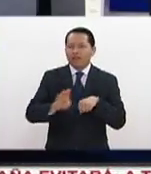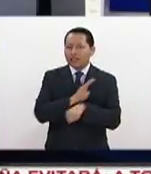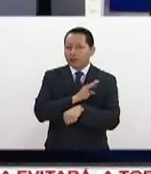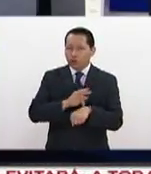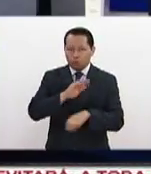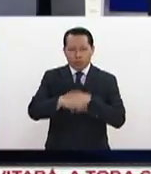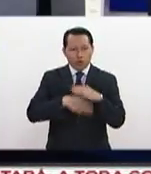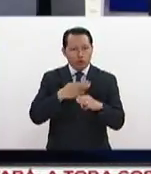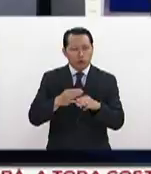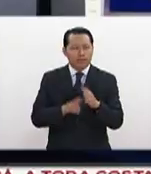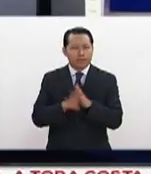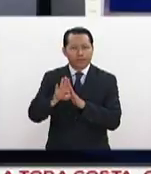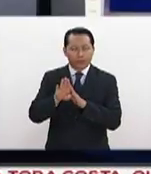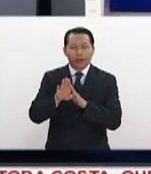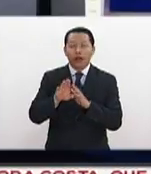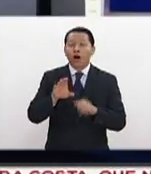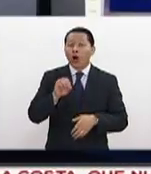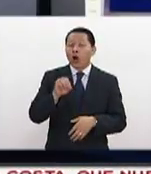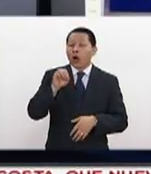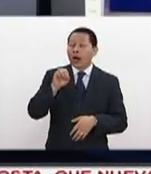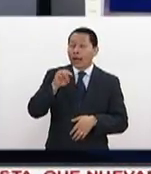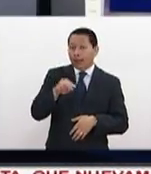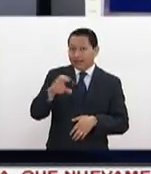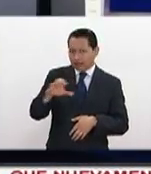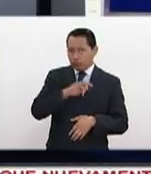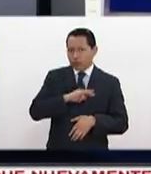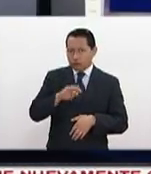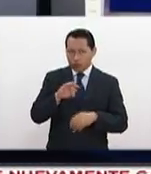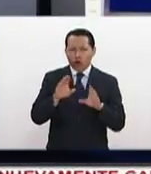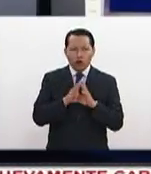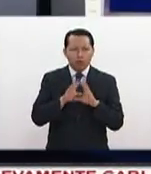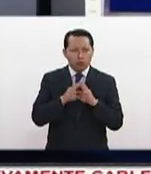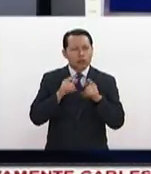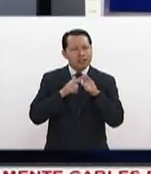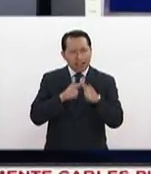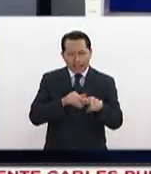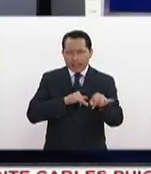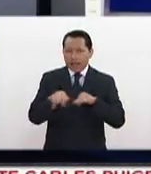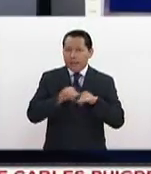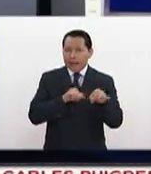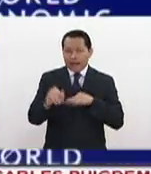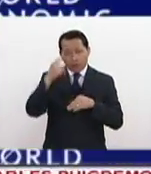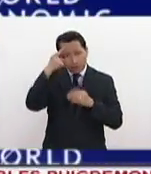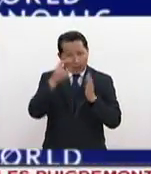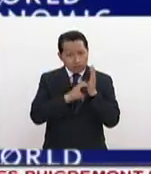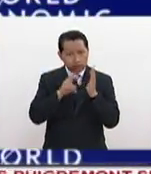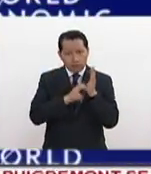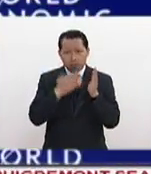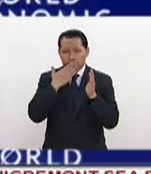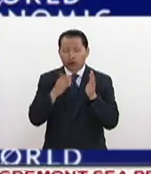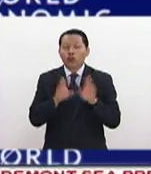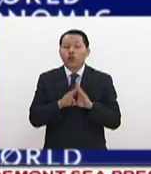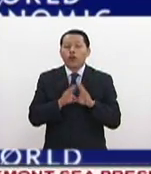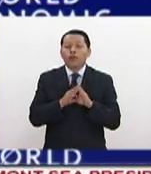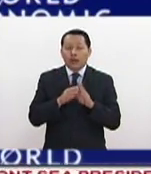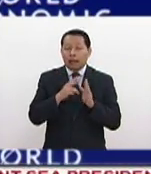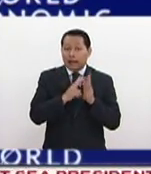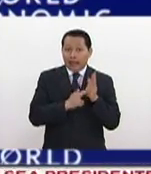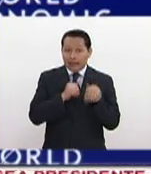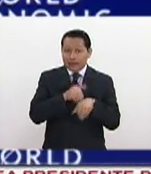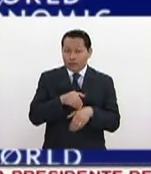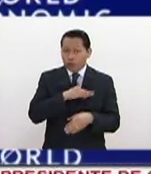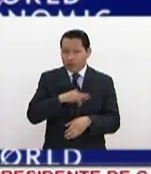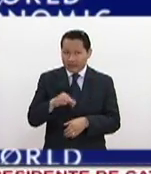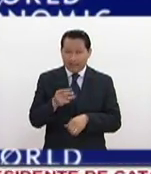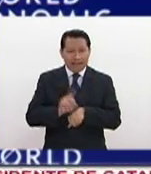crecimiento global. Y la Organización Mundial del Comercio todavía tiene que avanzar mucho más en sus reformas, asegurando que su libro de reglas se